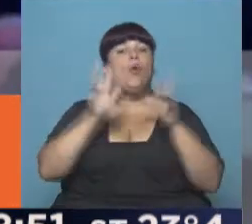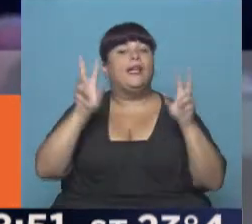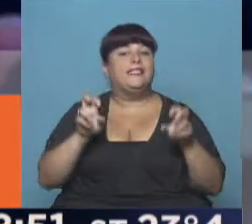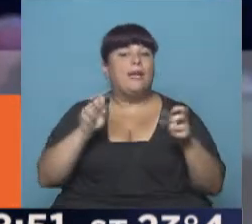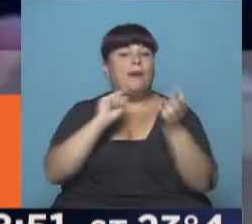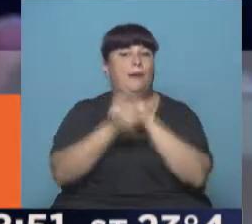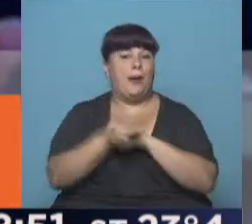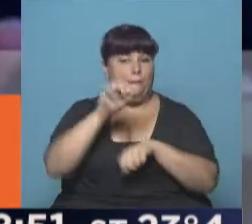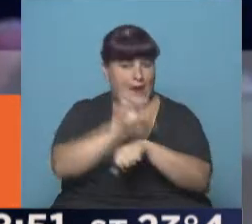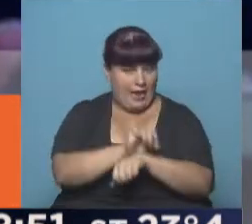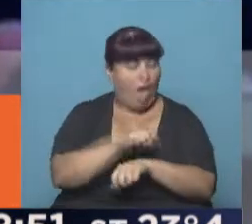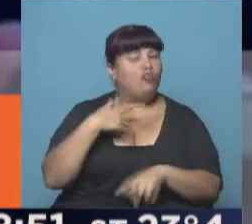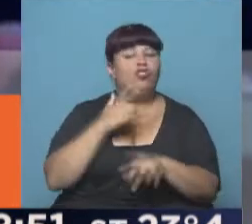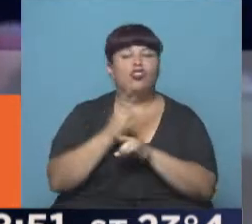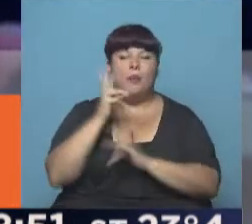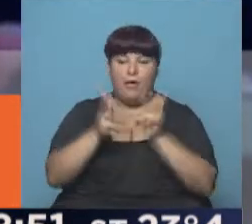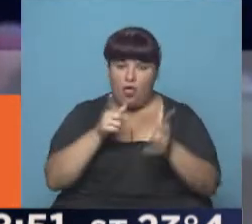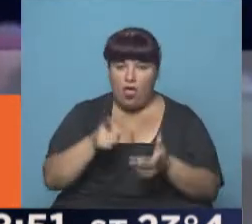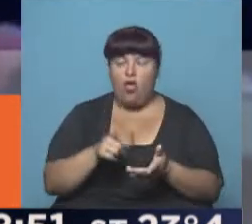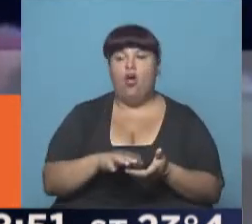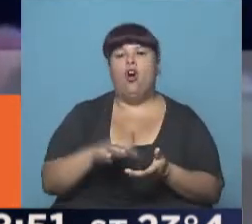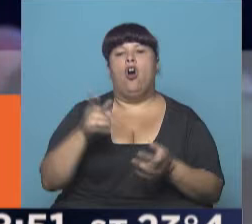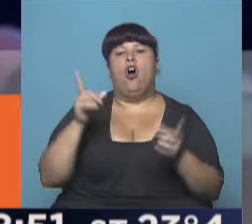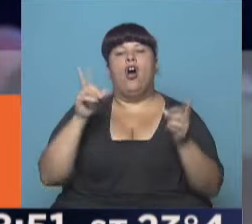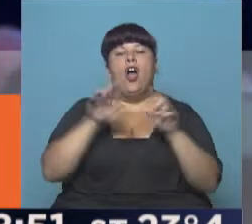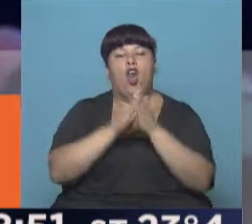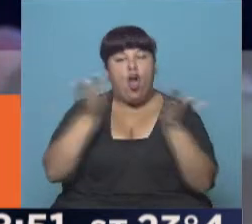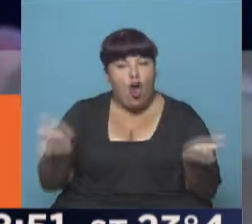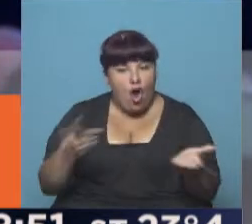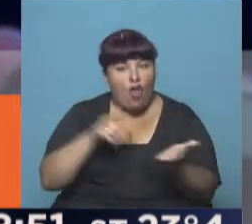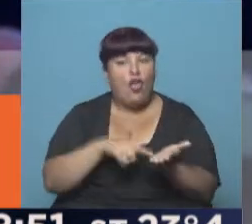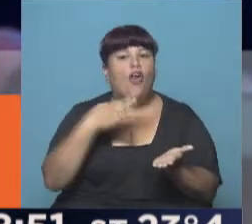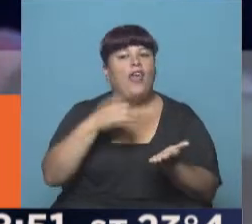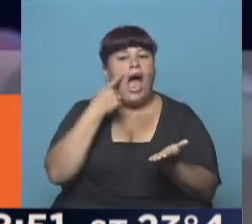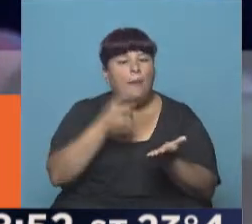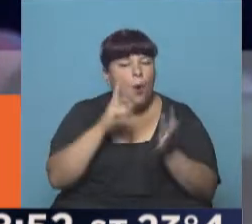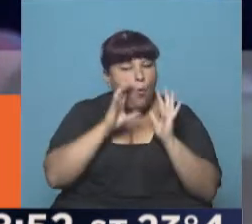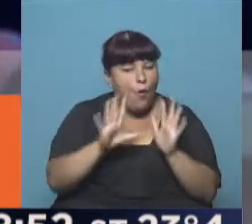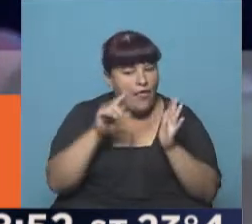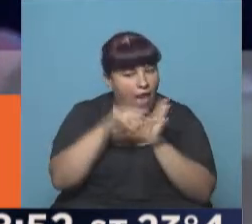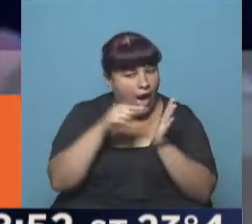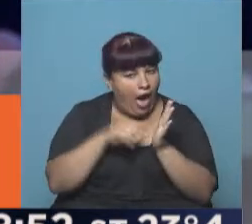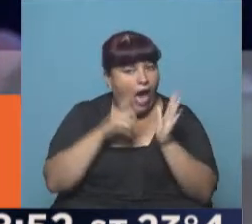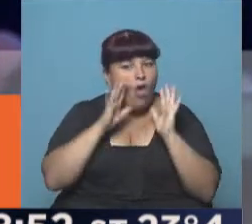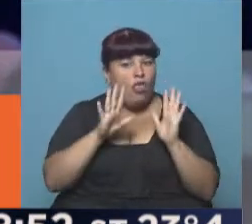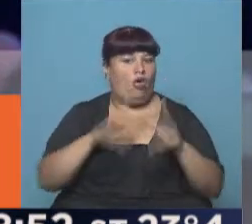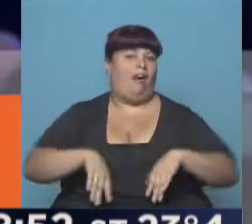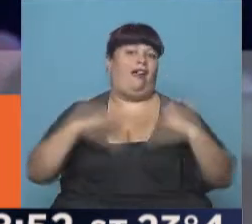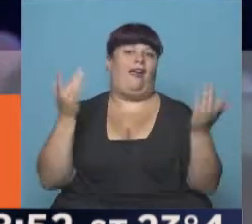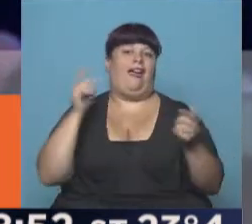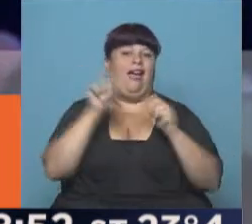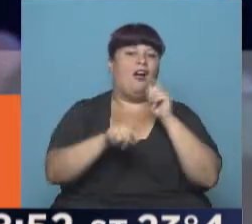de reformas penal. Yo siempre digo que los códigos hay que asomarse con cuidado, tocarlos con cuidado, no hay